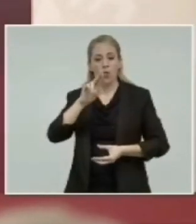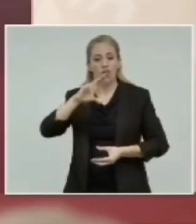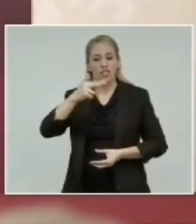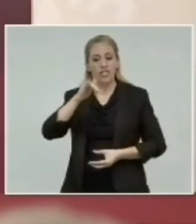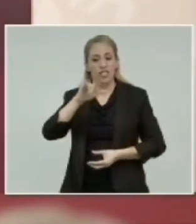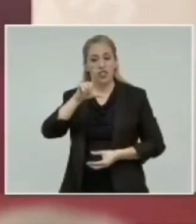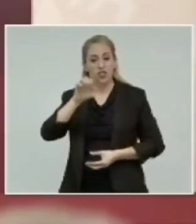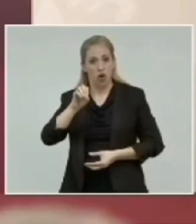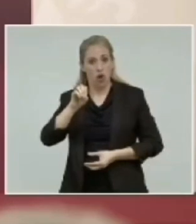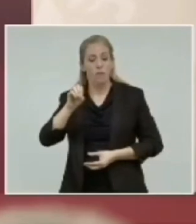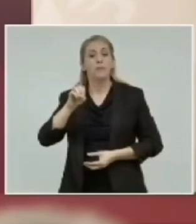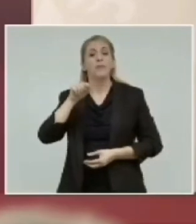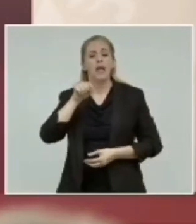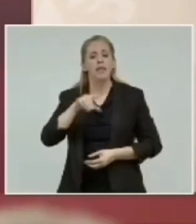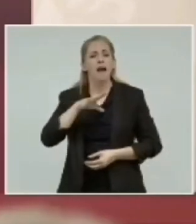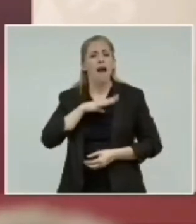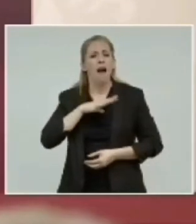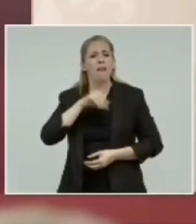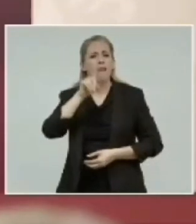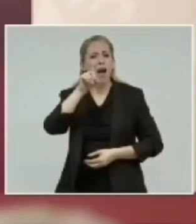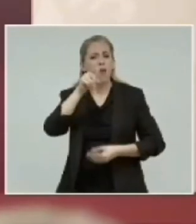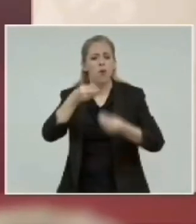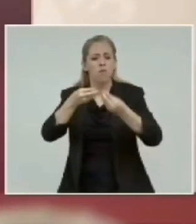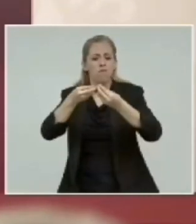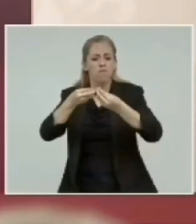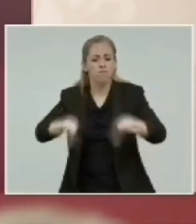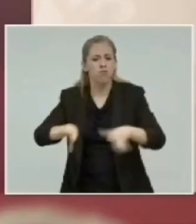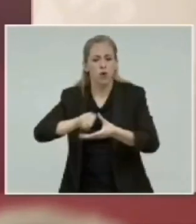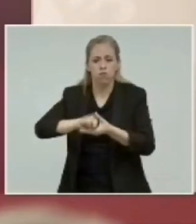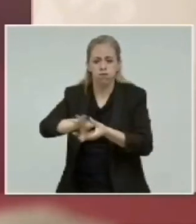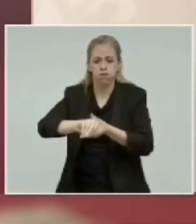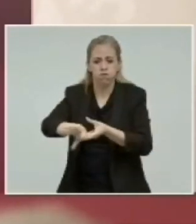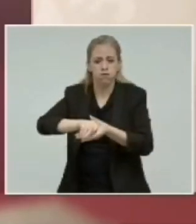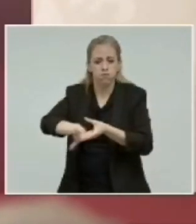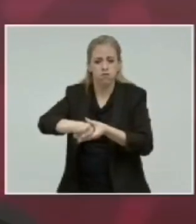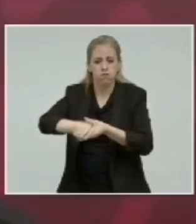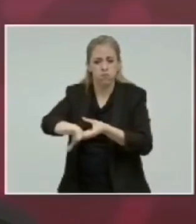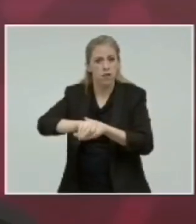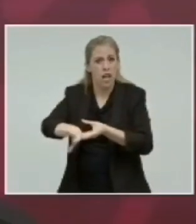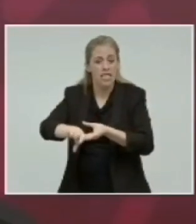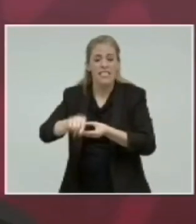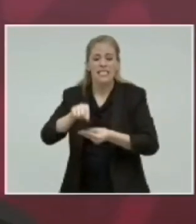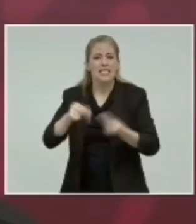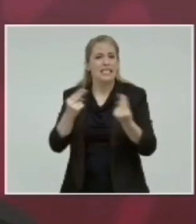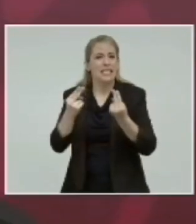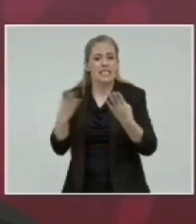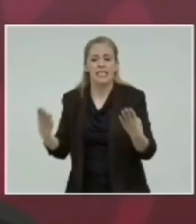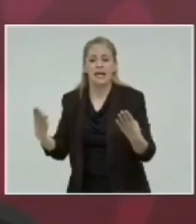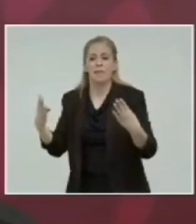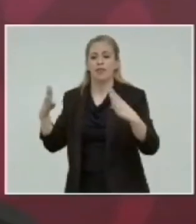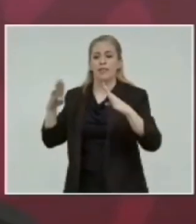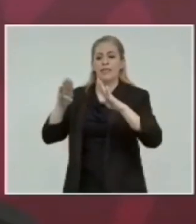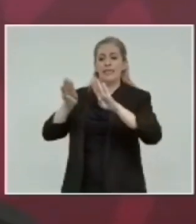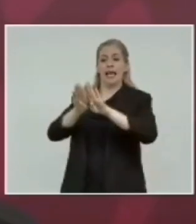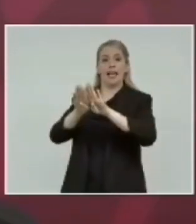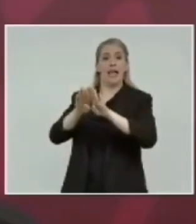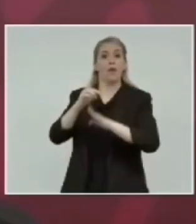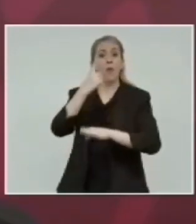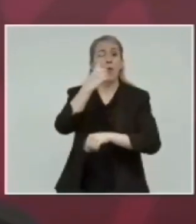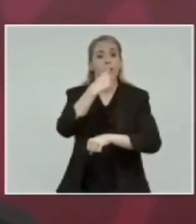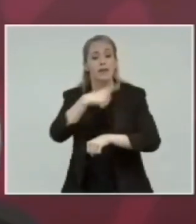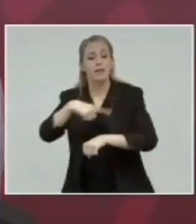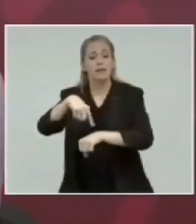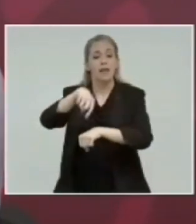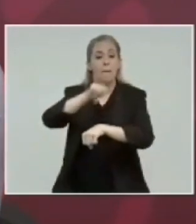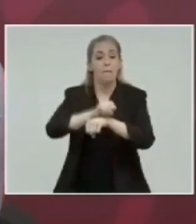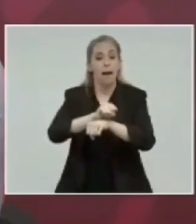tuvo una fuga de tal magnitud que tuvimos que cerrarlo una semana completa, y esa fue sin duda la peor crisis en los últimos